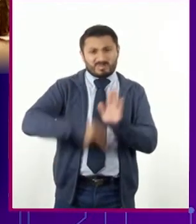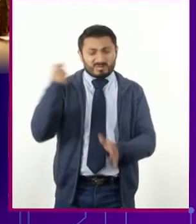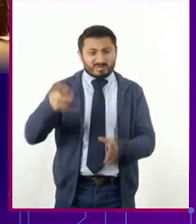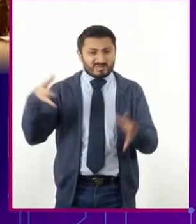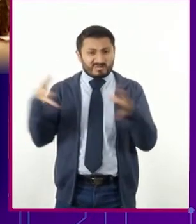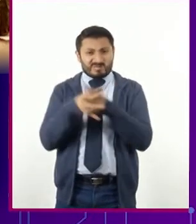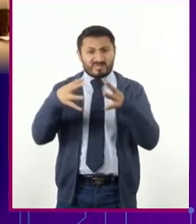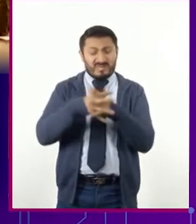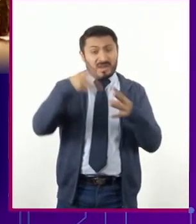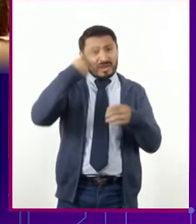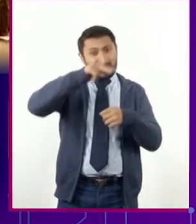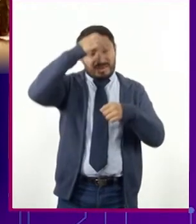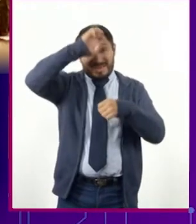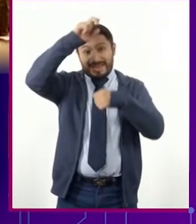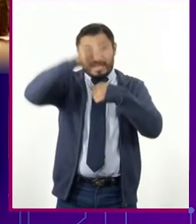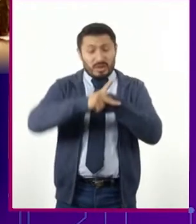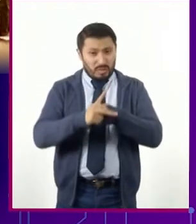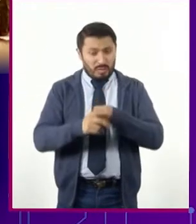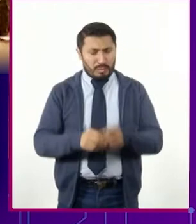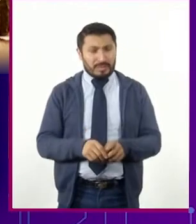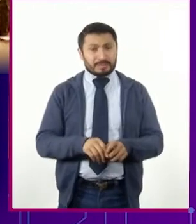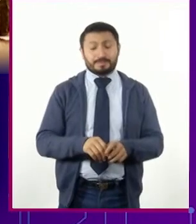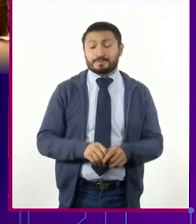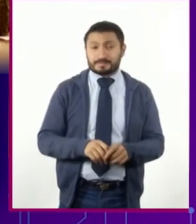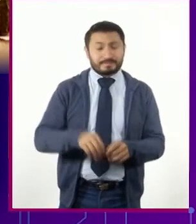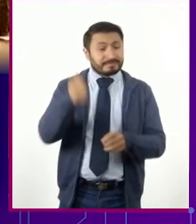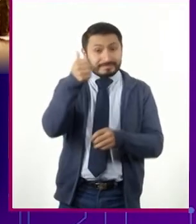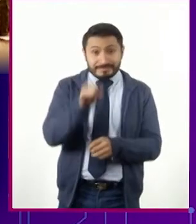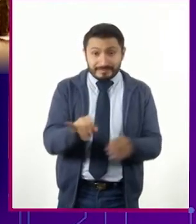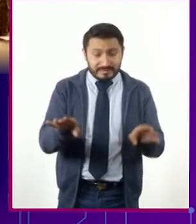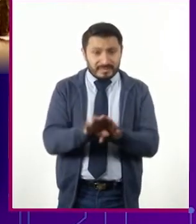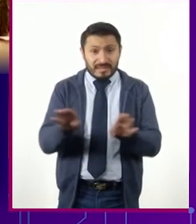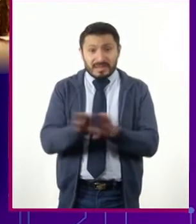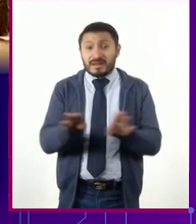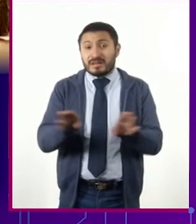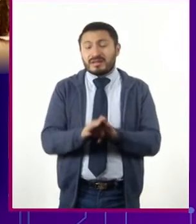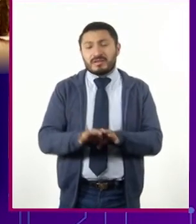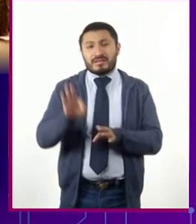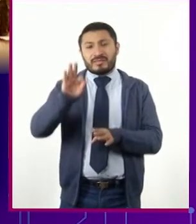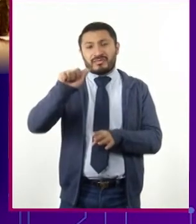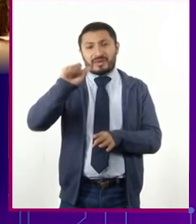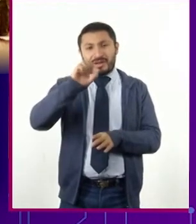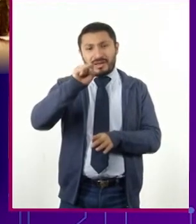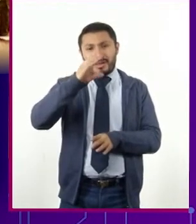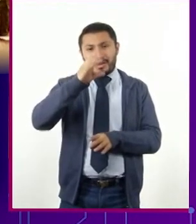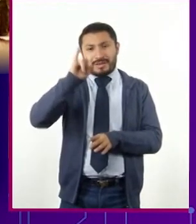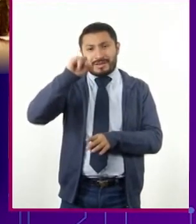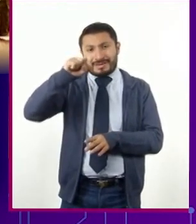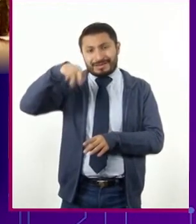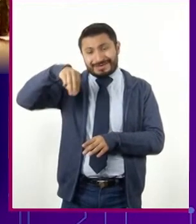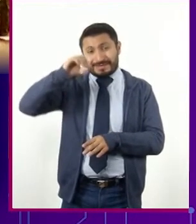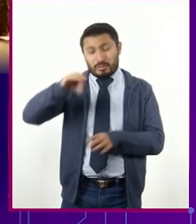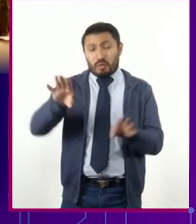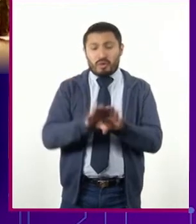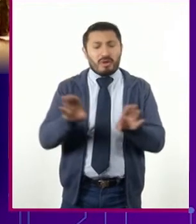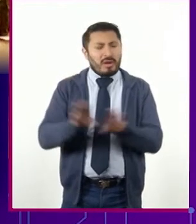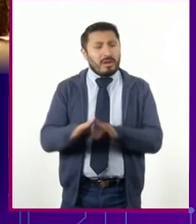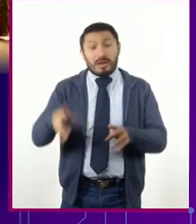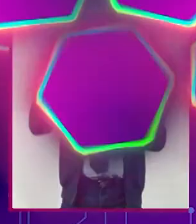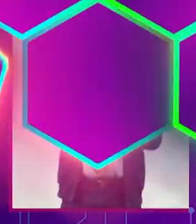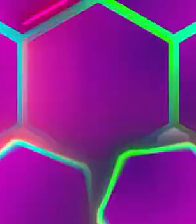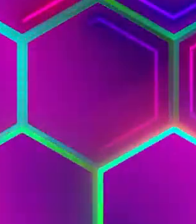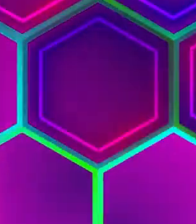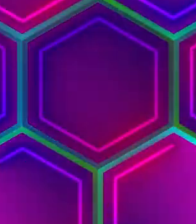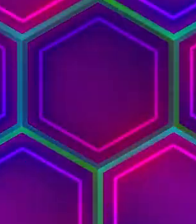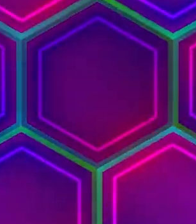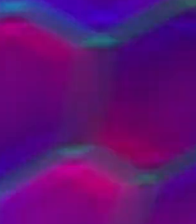el resto de Europa. Fue así como se propagó el fascismo, uno de los factores que detonaron la Segunda Guerra